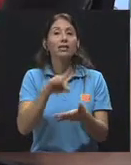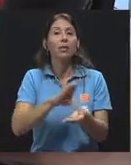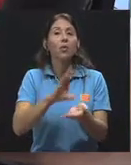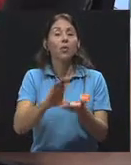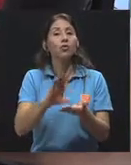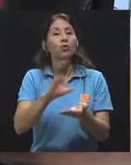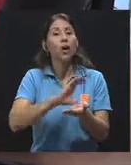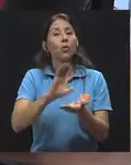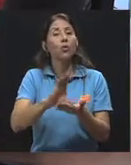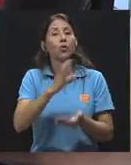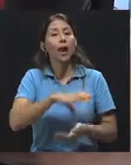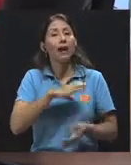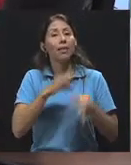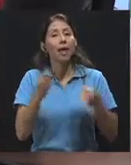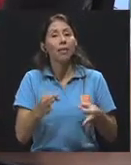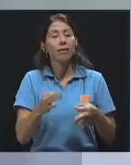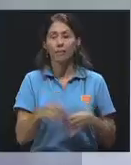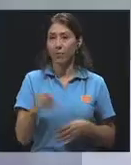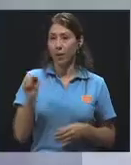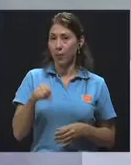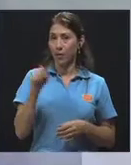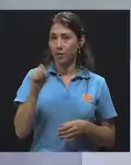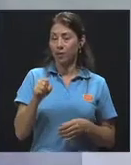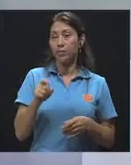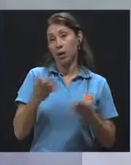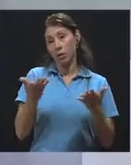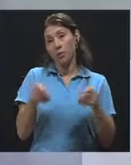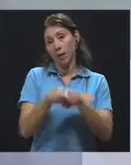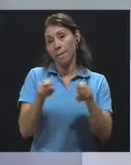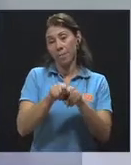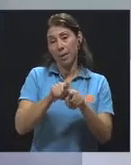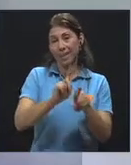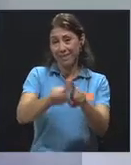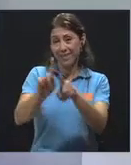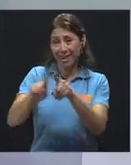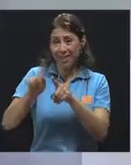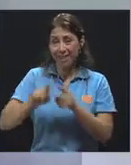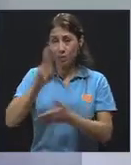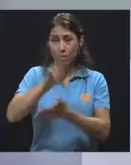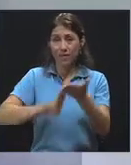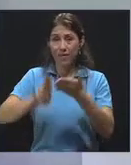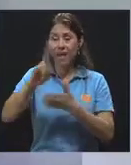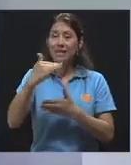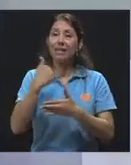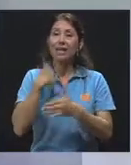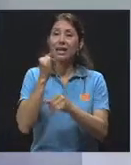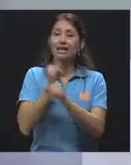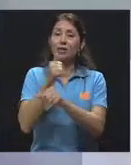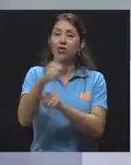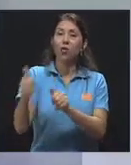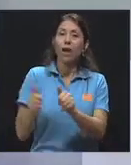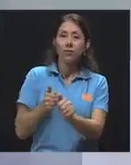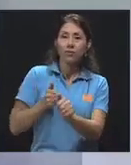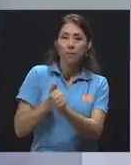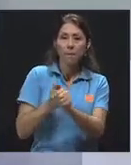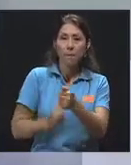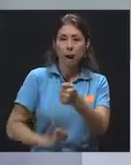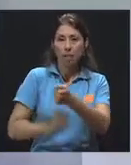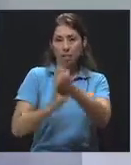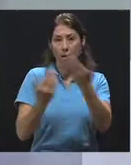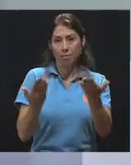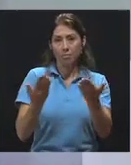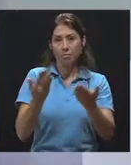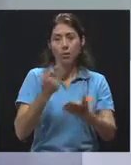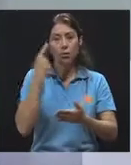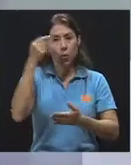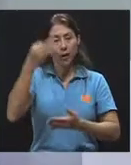Tal vez aquí sí, bueno, las universidades también tienen una institución detrás, sí, que la respalda. Sí, sí, sí, yo claro, creo que todos, claro, tenemos, digamos, como un nombre y, uh-huh, y